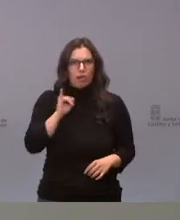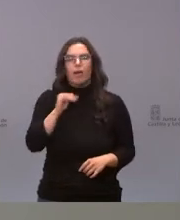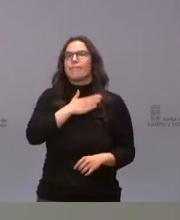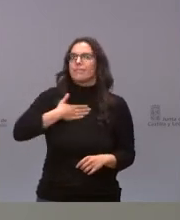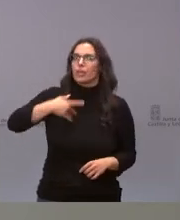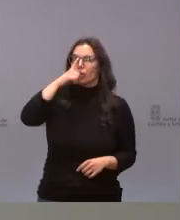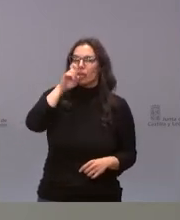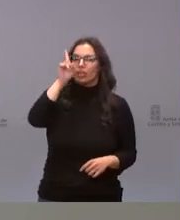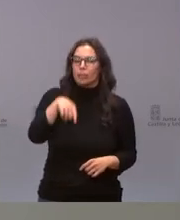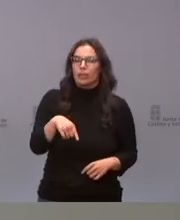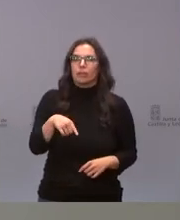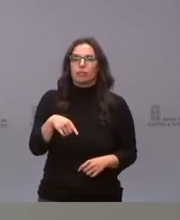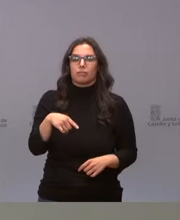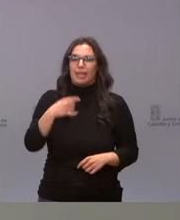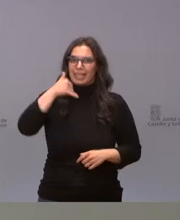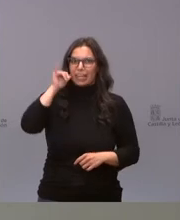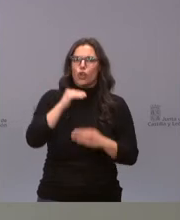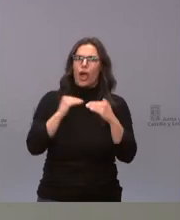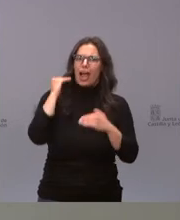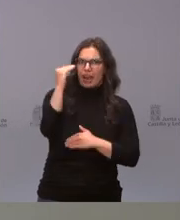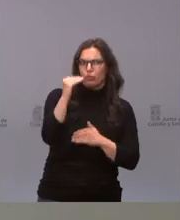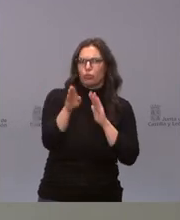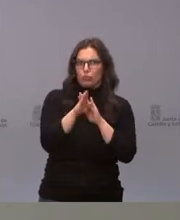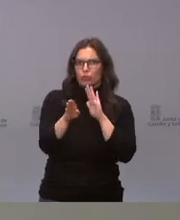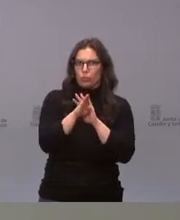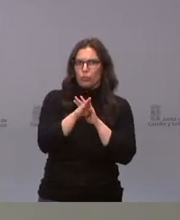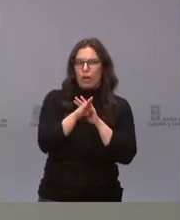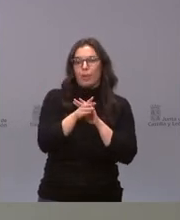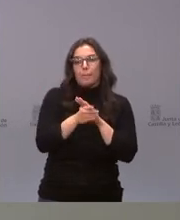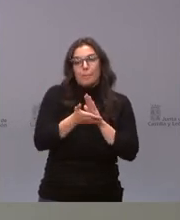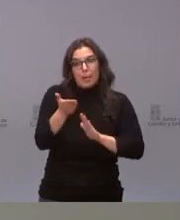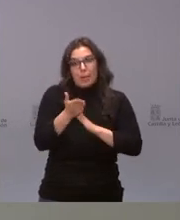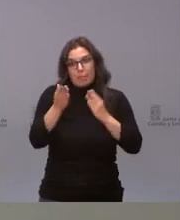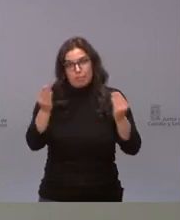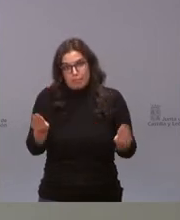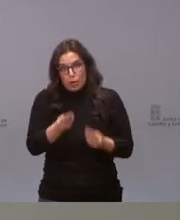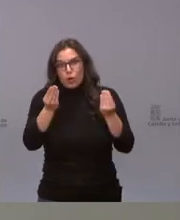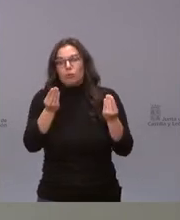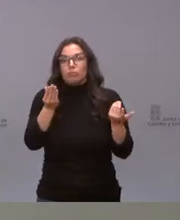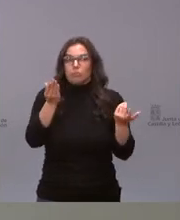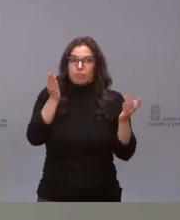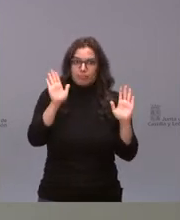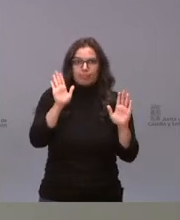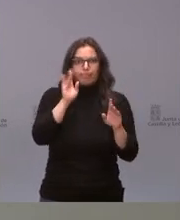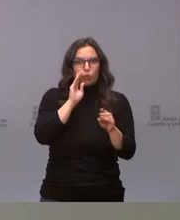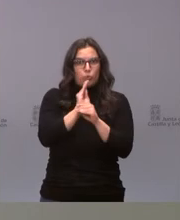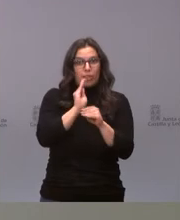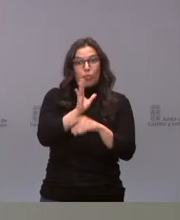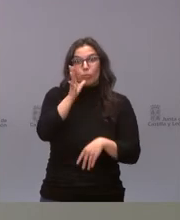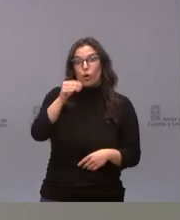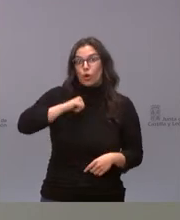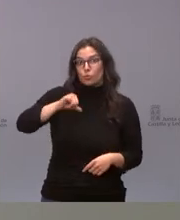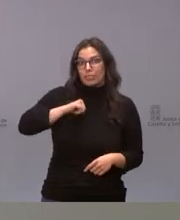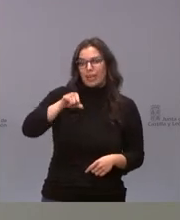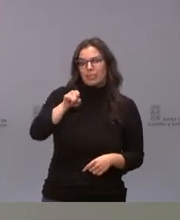recordar que seguimos estando en riesgo alto, con tendencia al descenso, que nuestros hospitales todavía tienen más de un centenar, como han